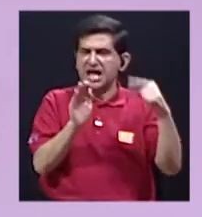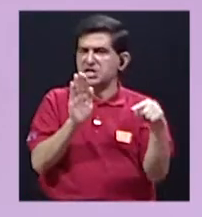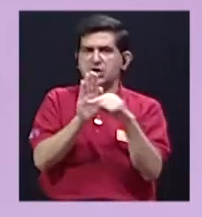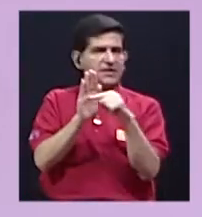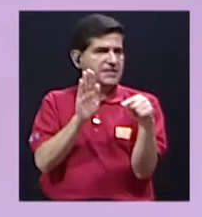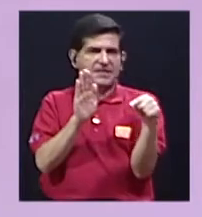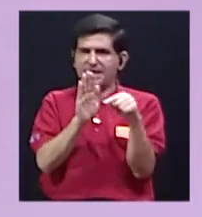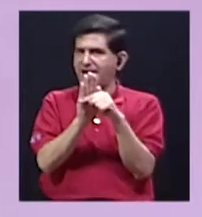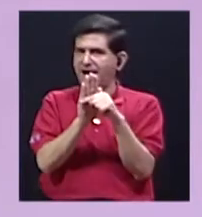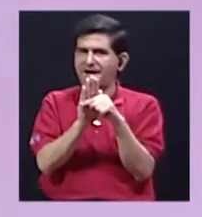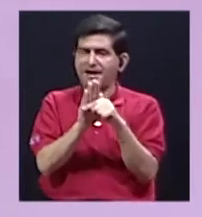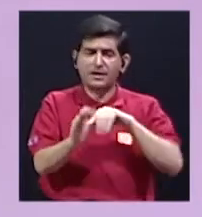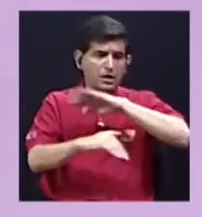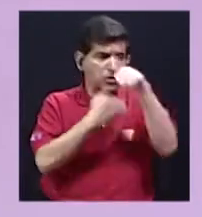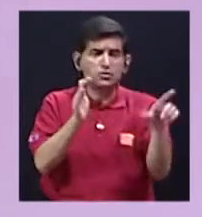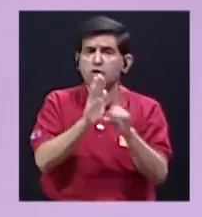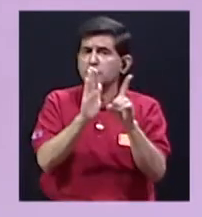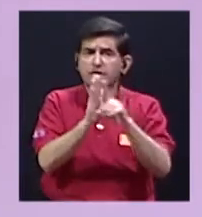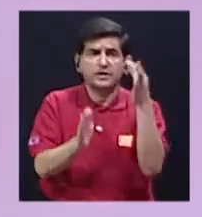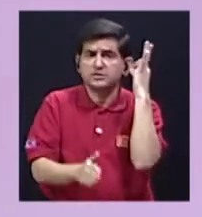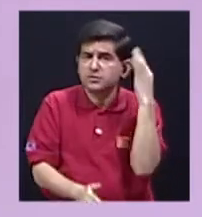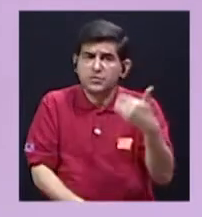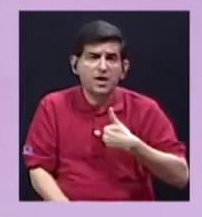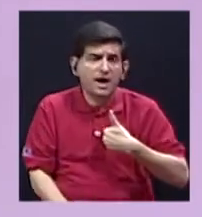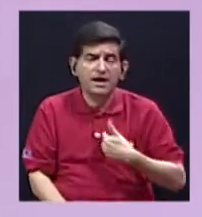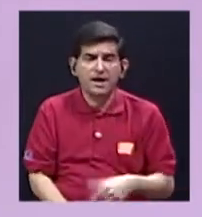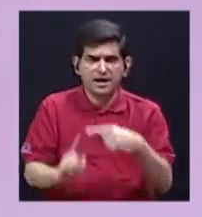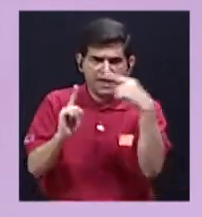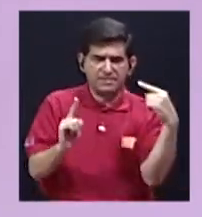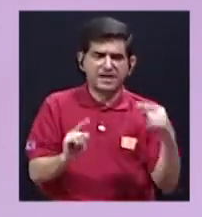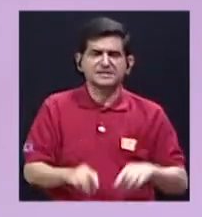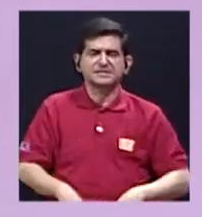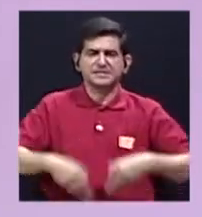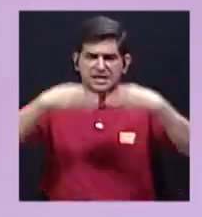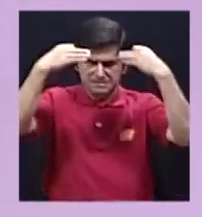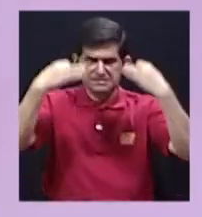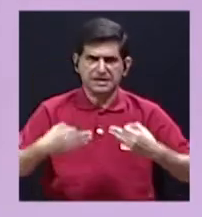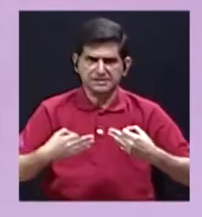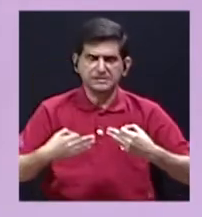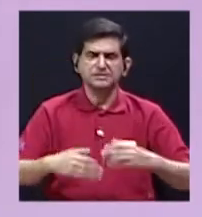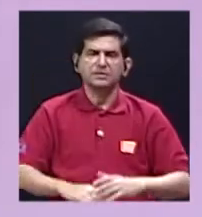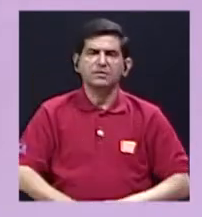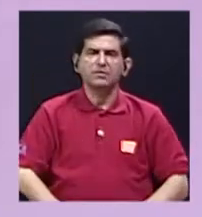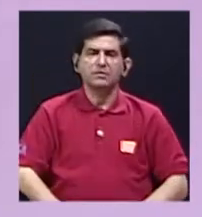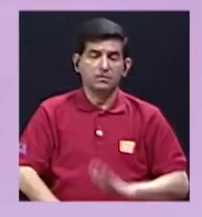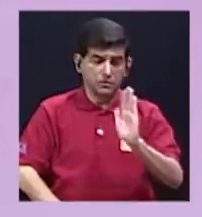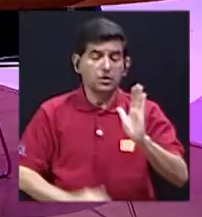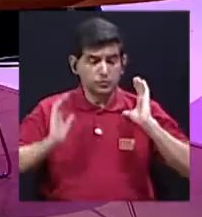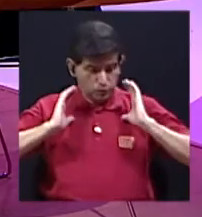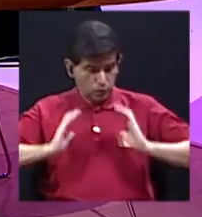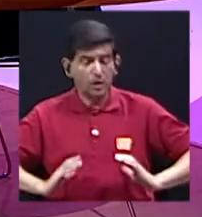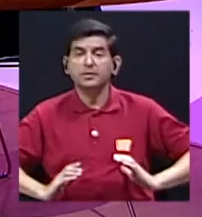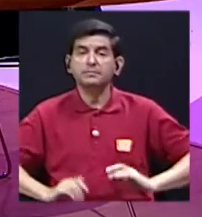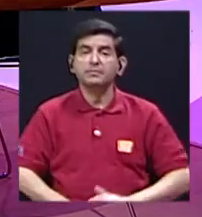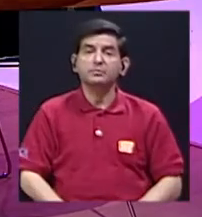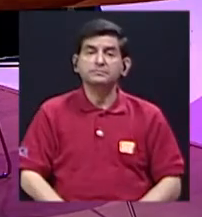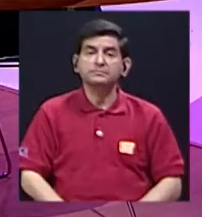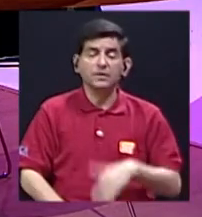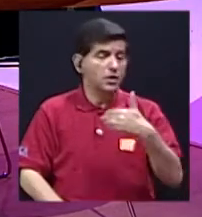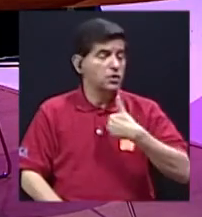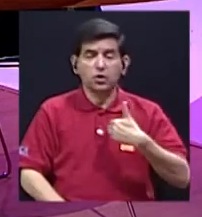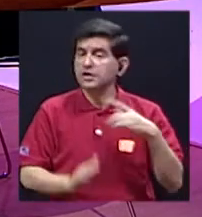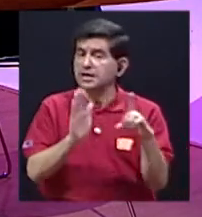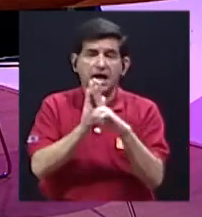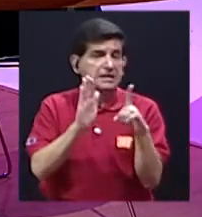negaba cualquier derecho a la mujer desde el derecho a decidir sobre su cuerpo no